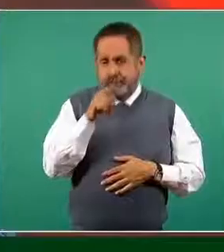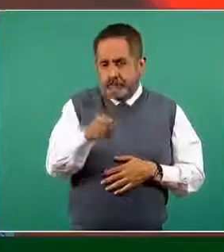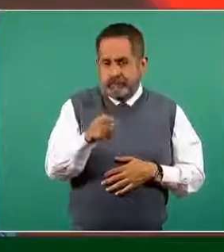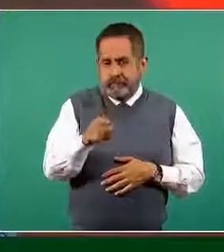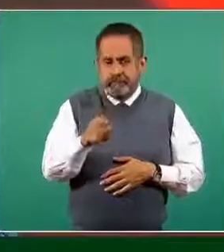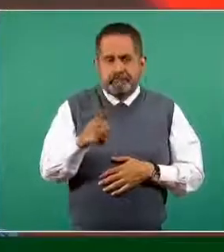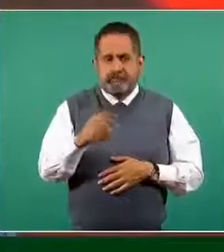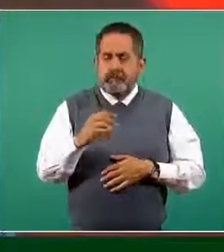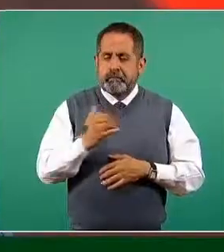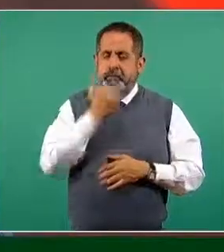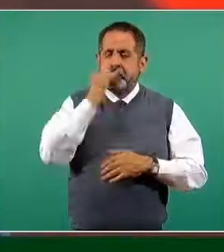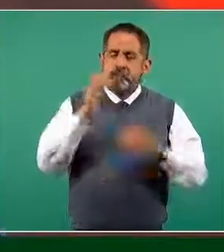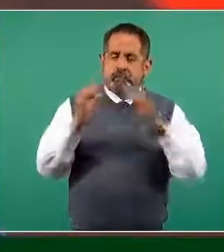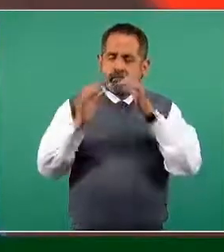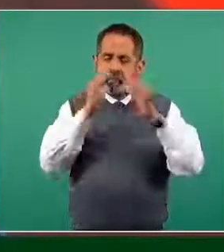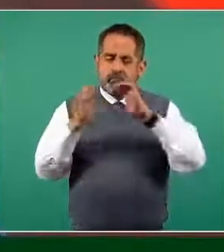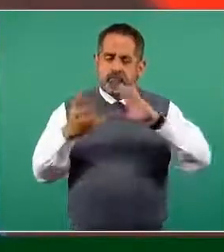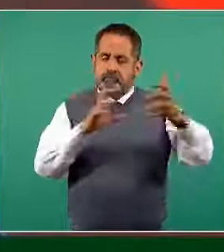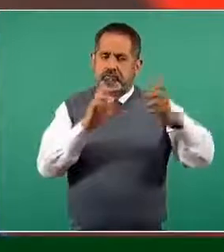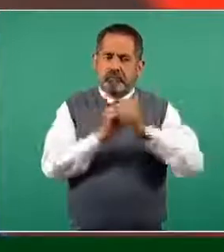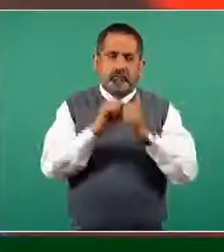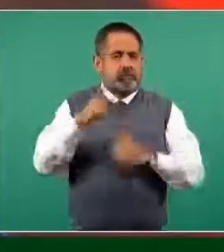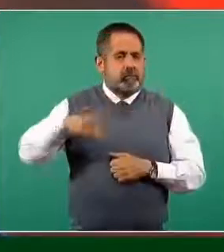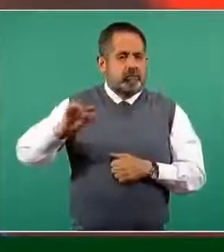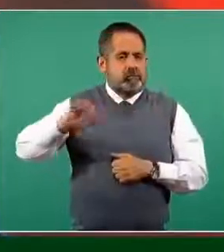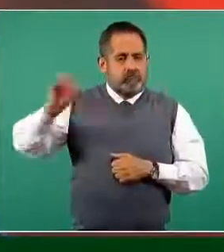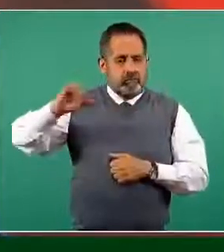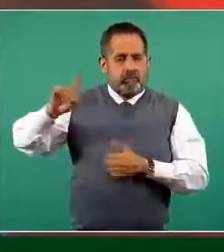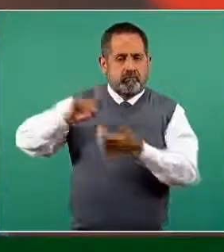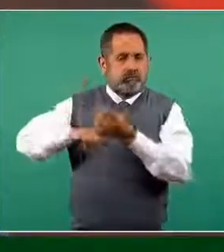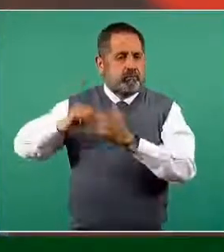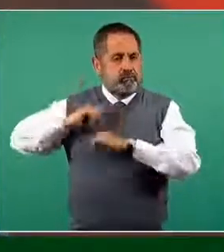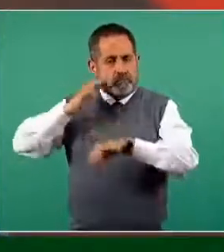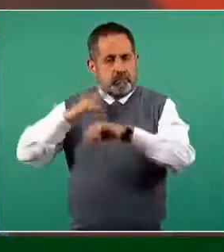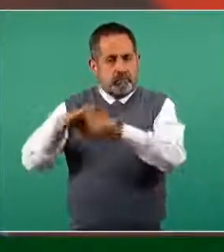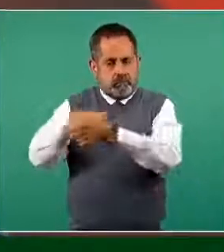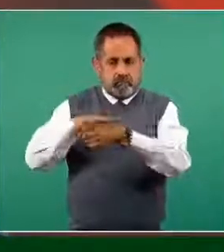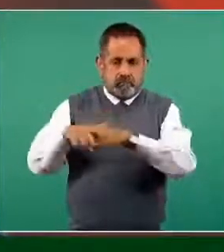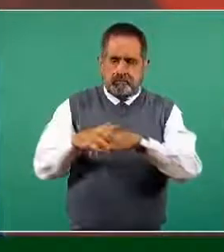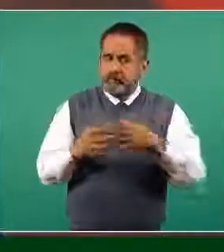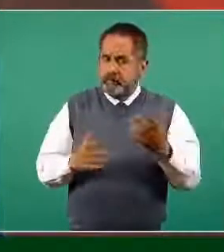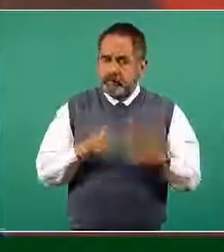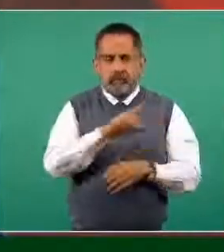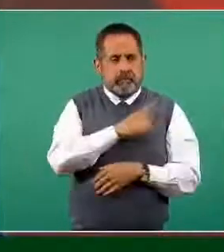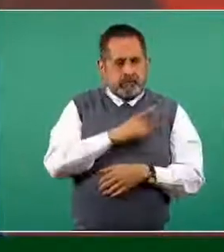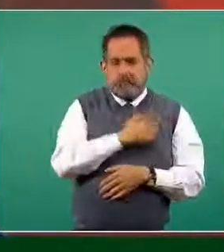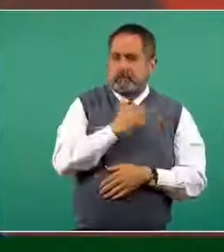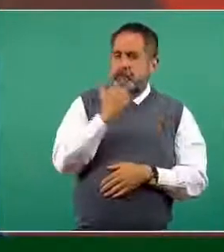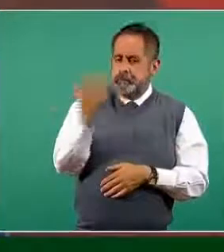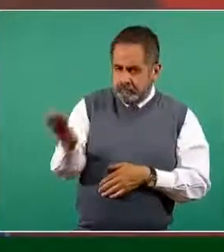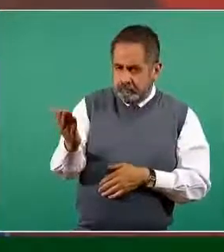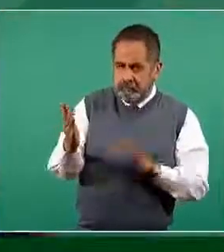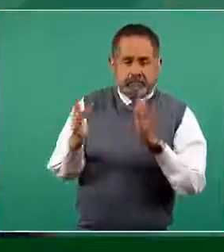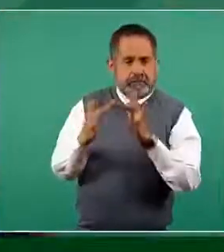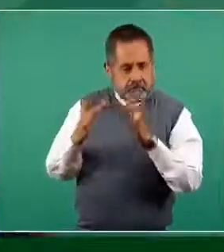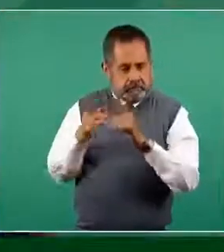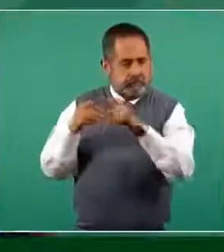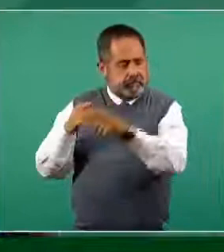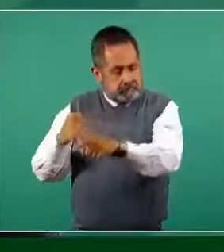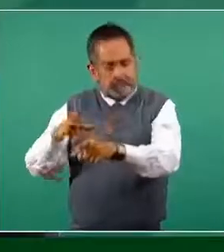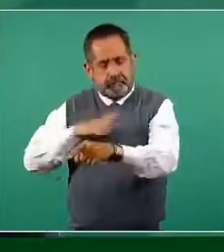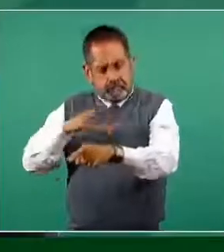buena comunicación con las autoridades escolares locales. Entonces, pidan a la Secretaría